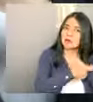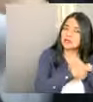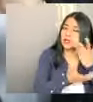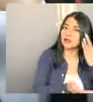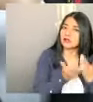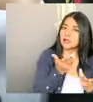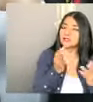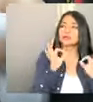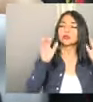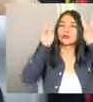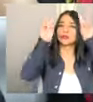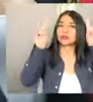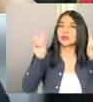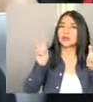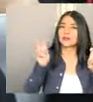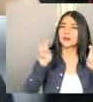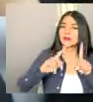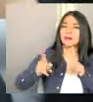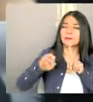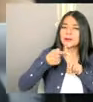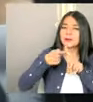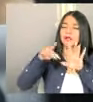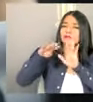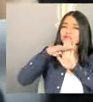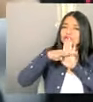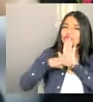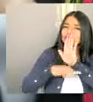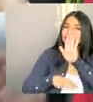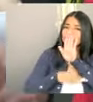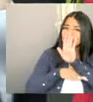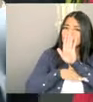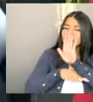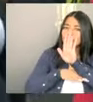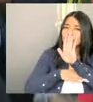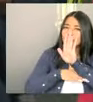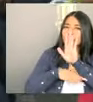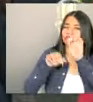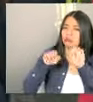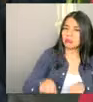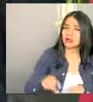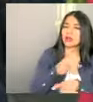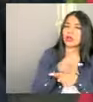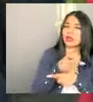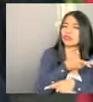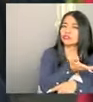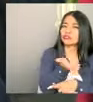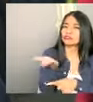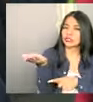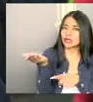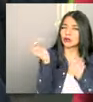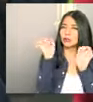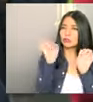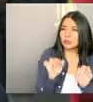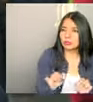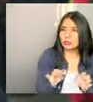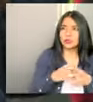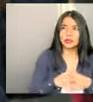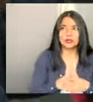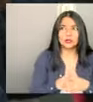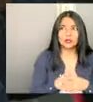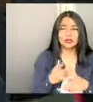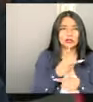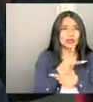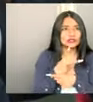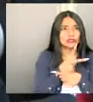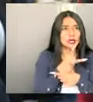el tema de la primera ordenanza o esta posibilidad que trate este Consejo Metropolitano de que los concejales